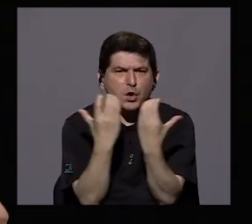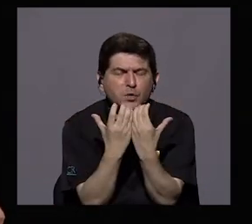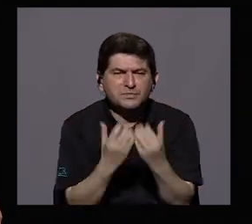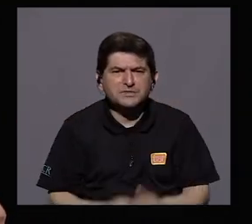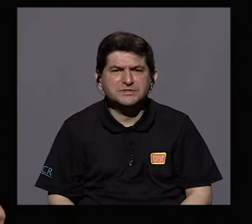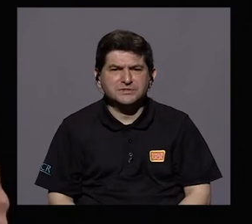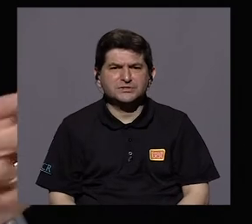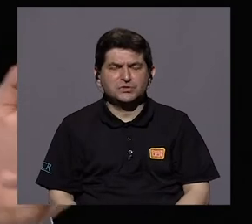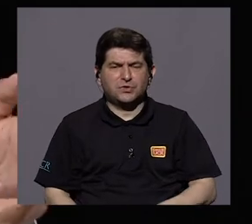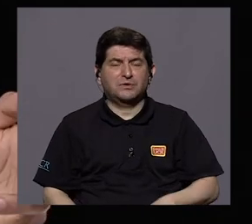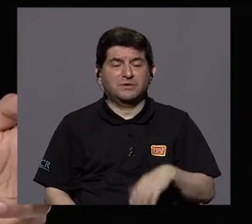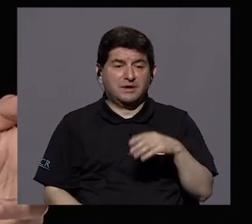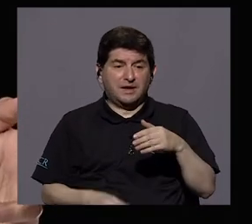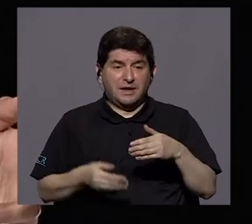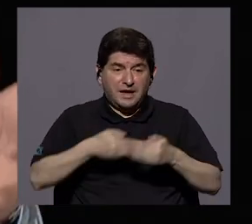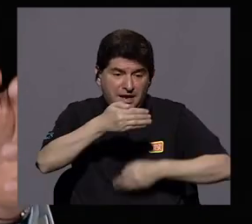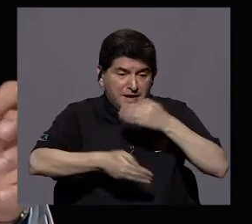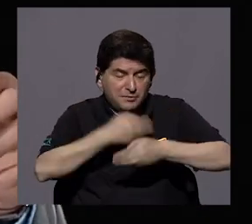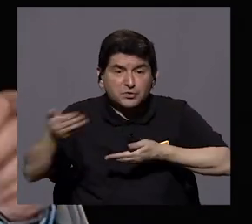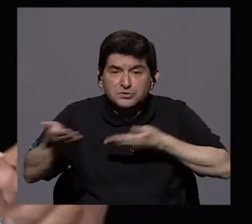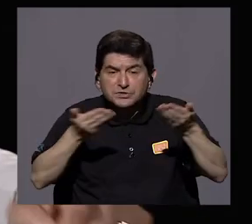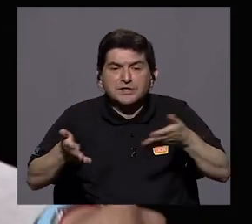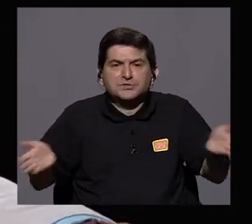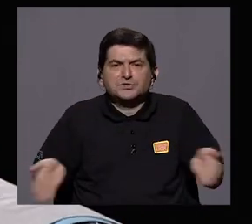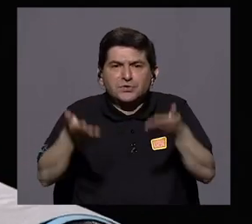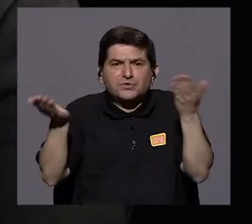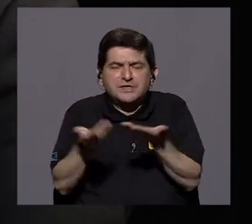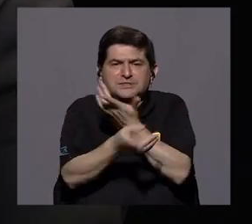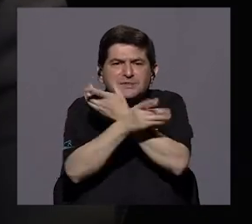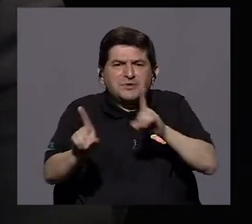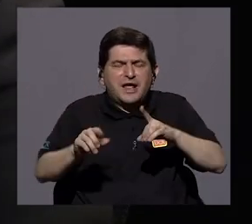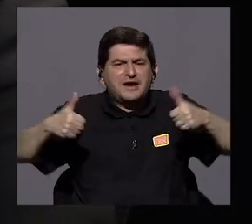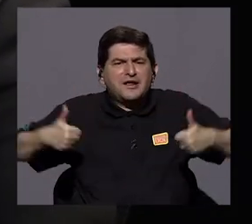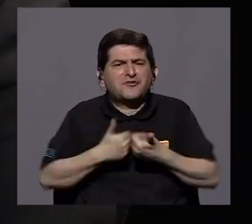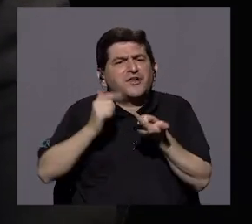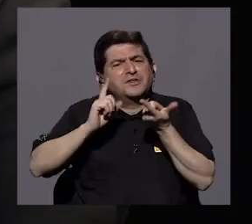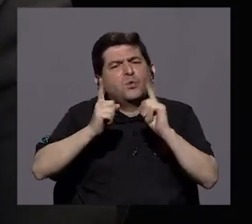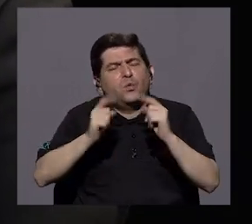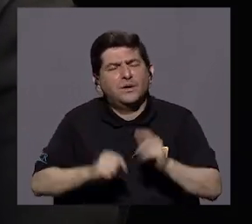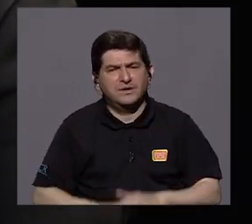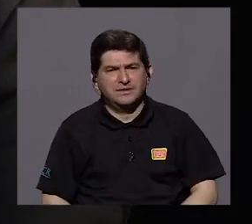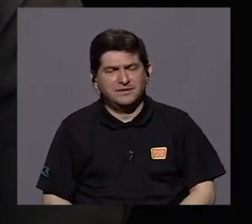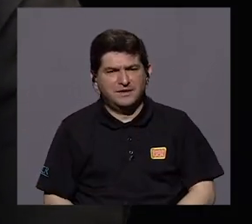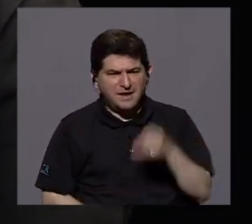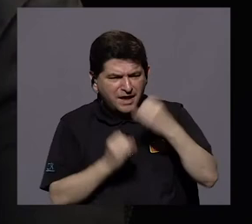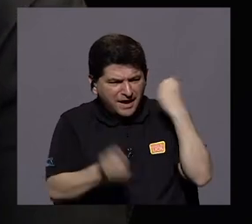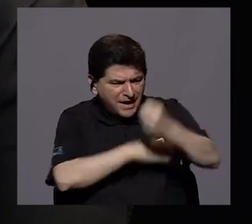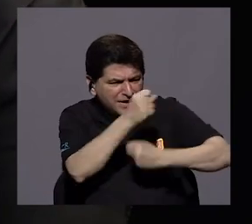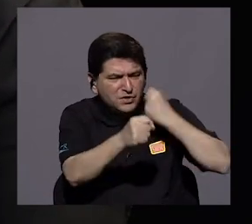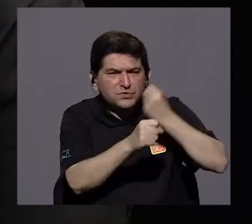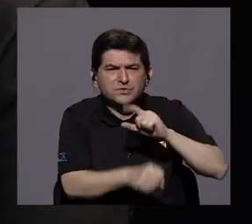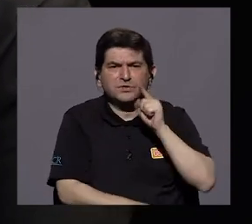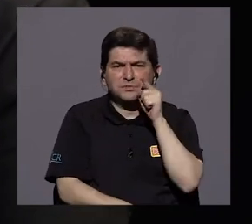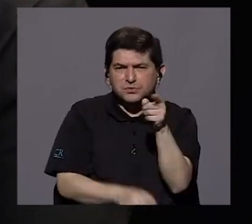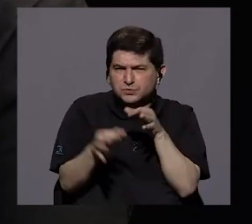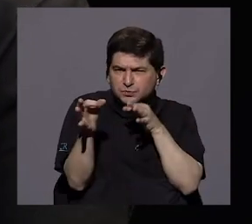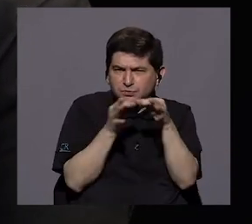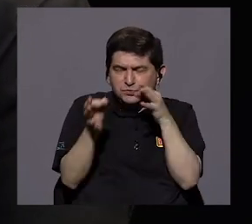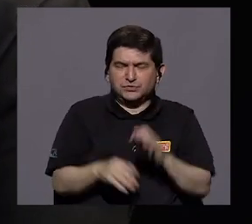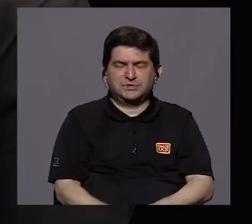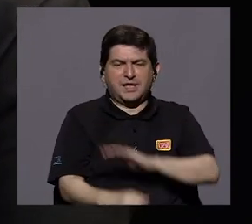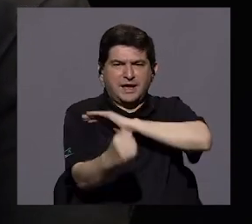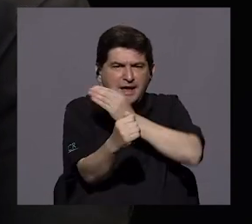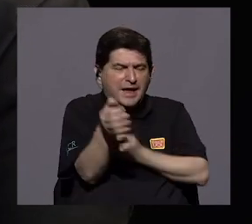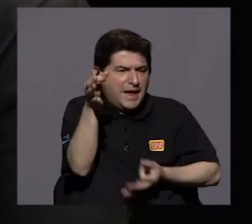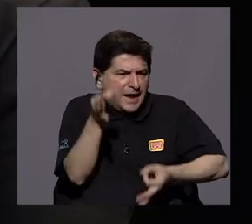labor de servicio al final que fomenta democracia? Claro, en los últimos años, como bien usted lo ha dicho,